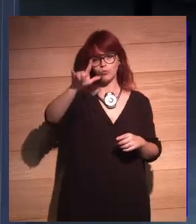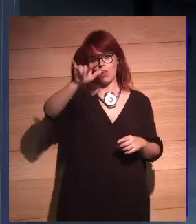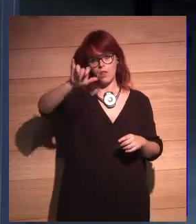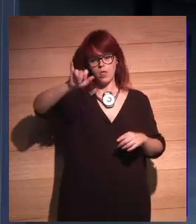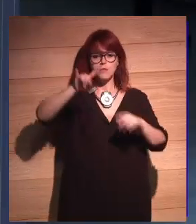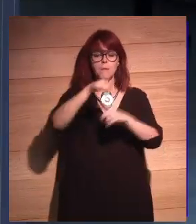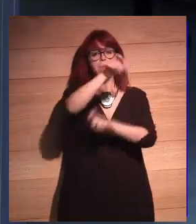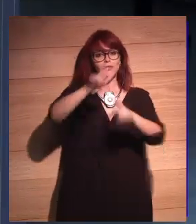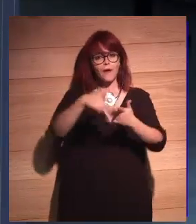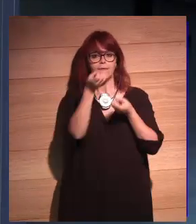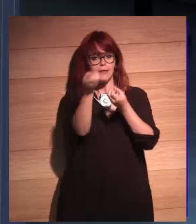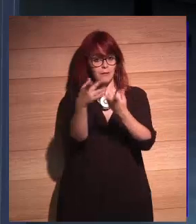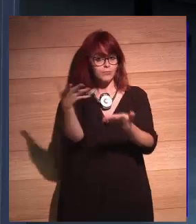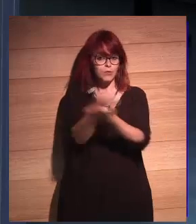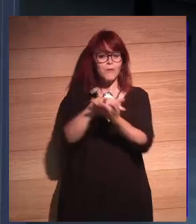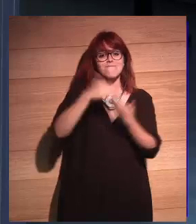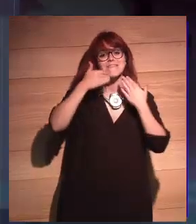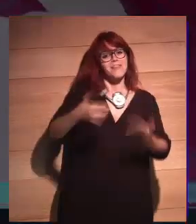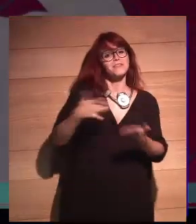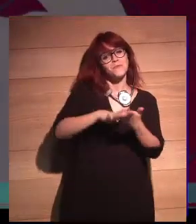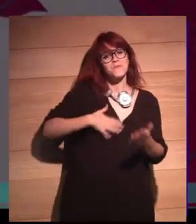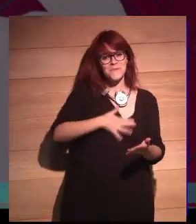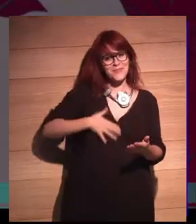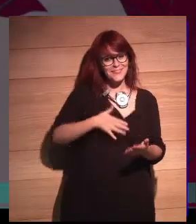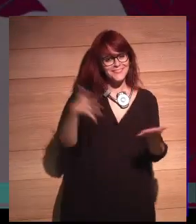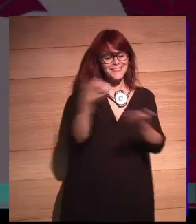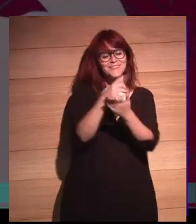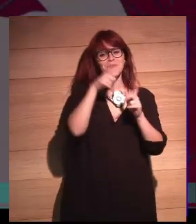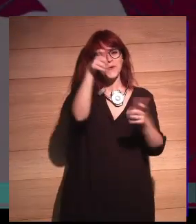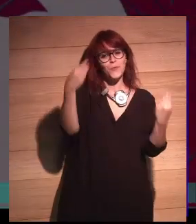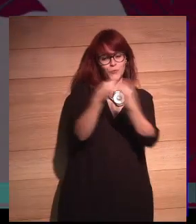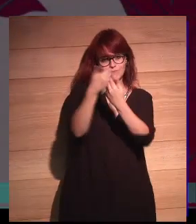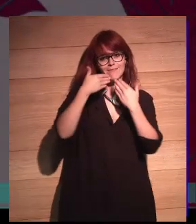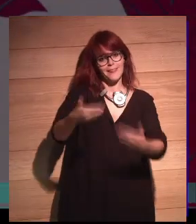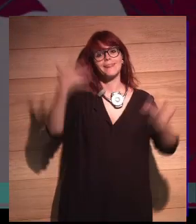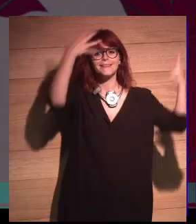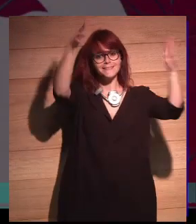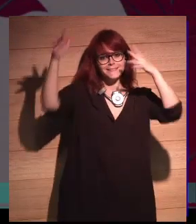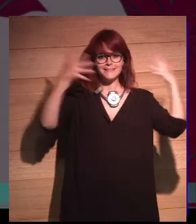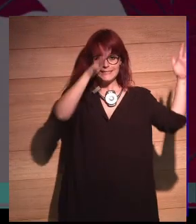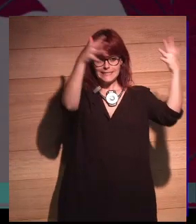en este tipo de cosas. Y esto es todo. Ha sido un gran placer estar aquí con todos ustedes. Muchísimas gracias.